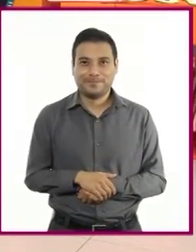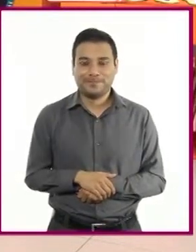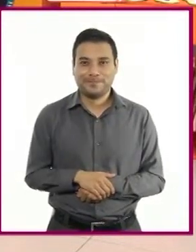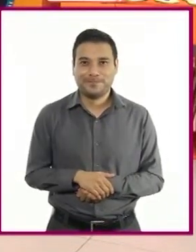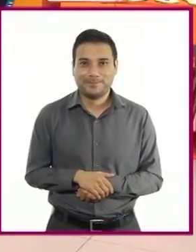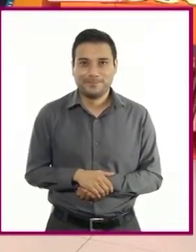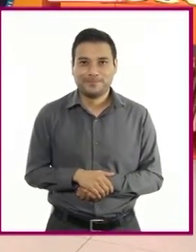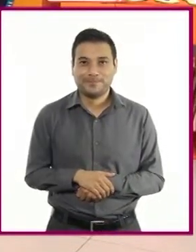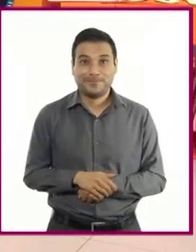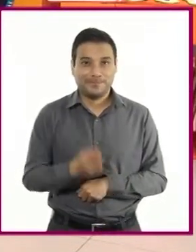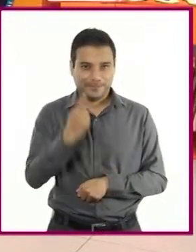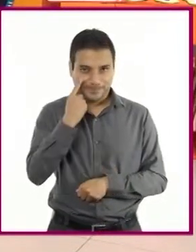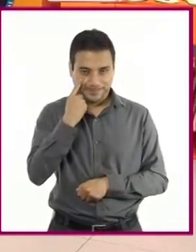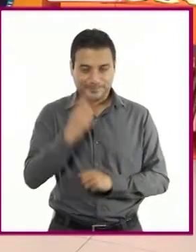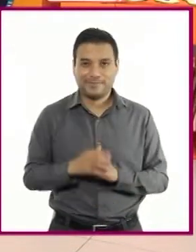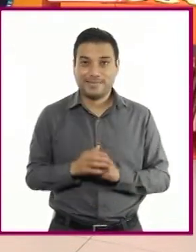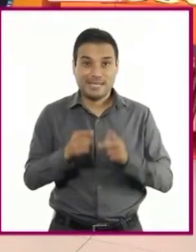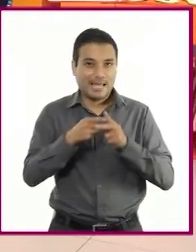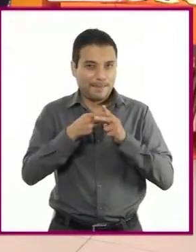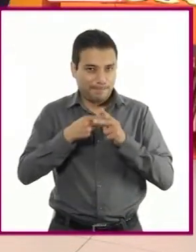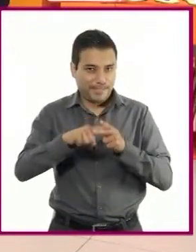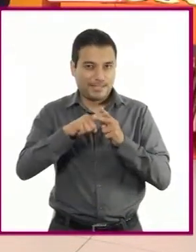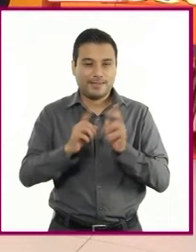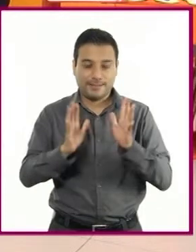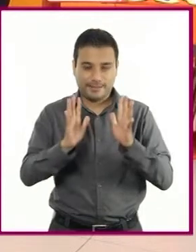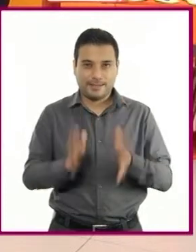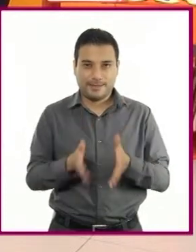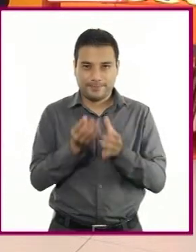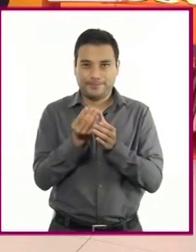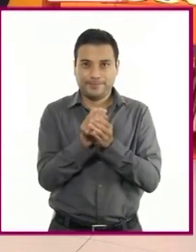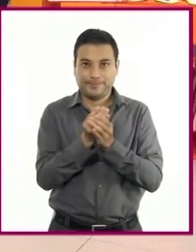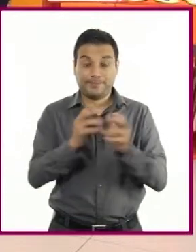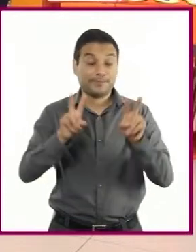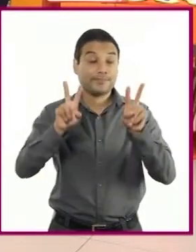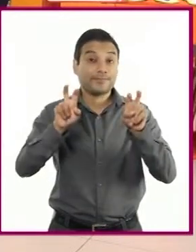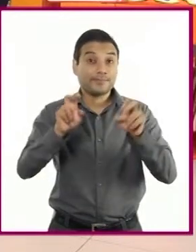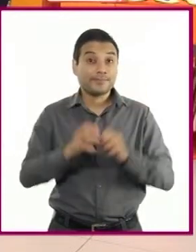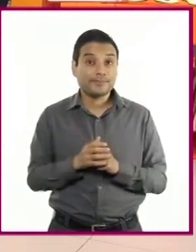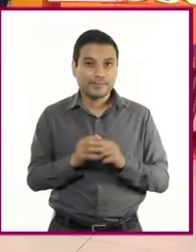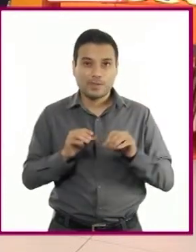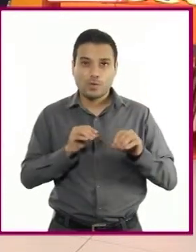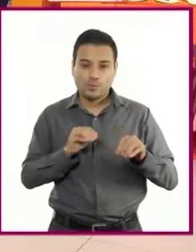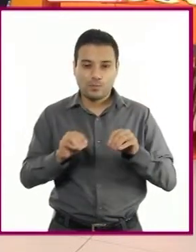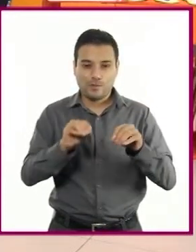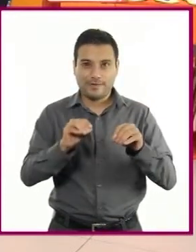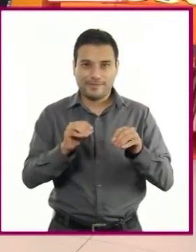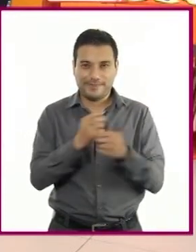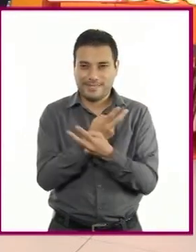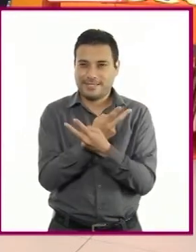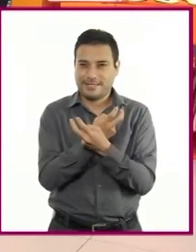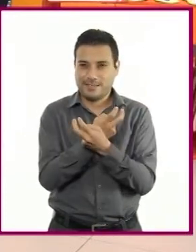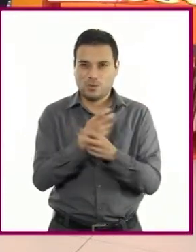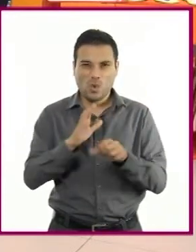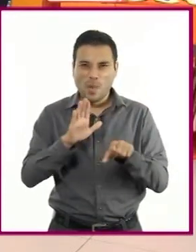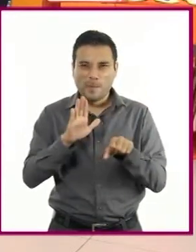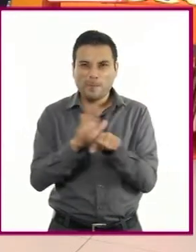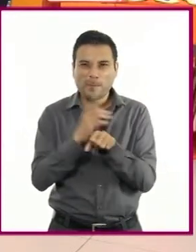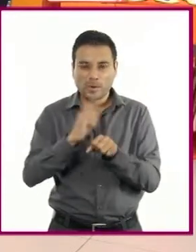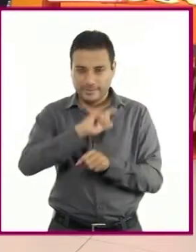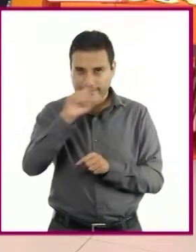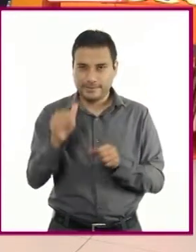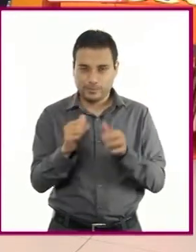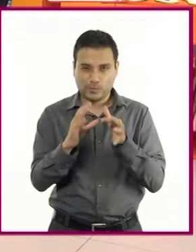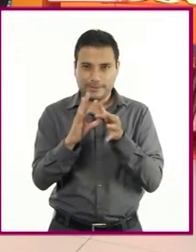Sin mayor preámbulo, comencemos con nuestra sesión titulada A mover el esqueleto. Ya verán por qué.